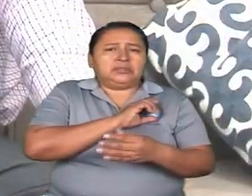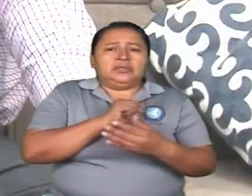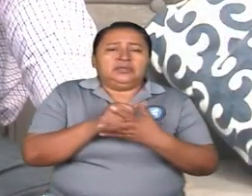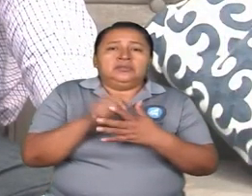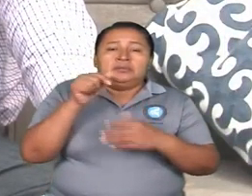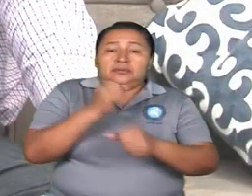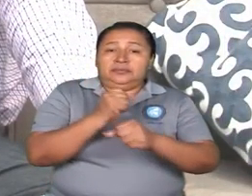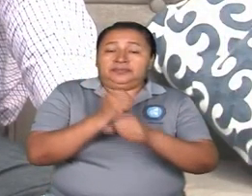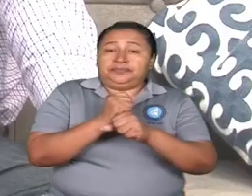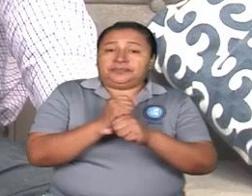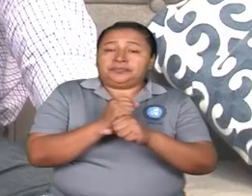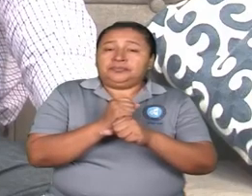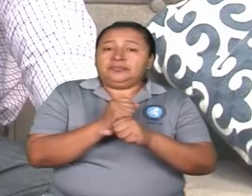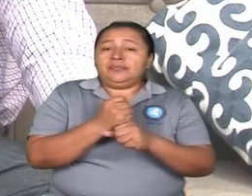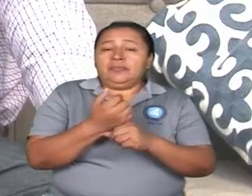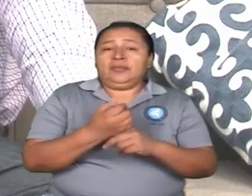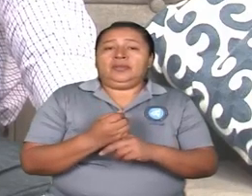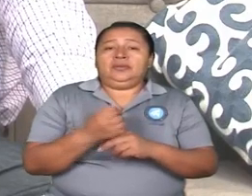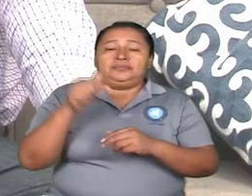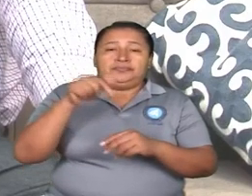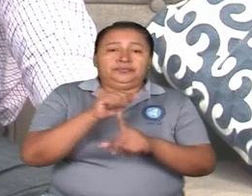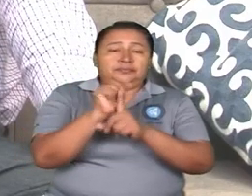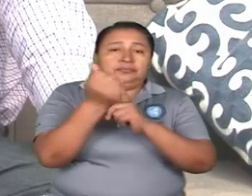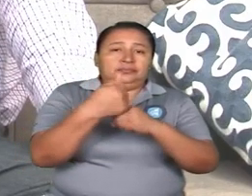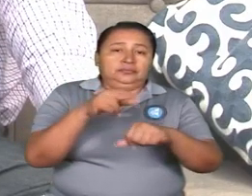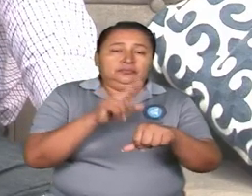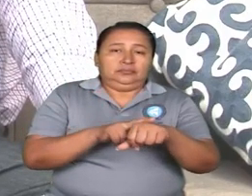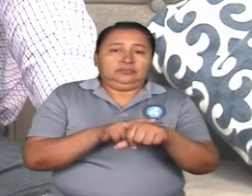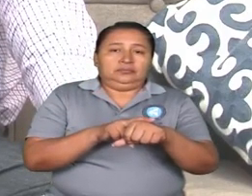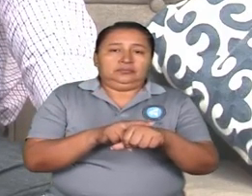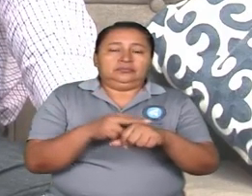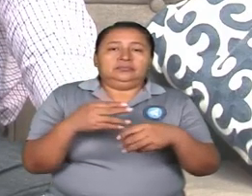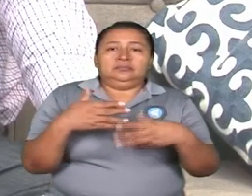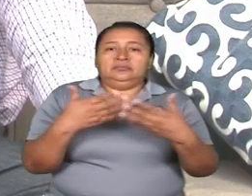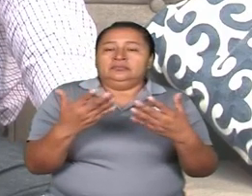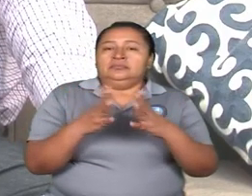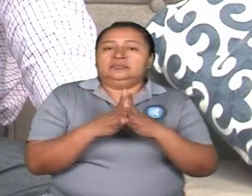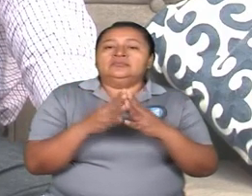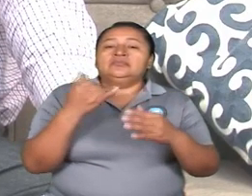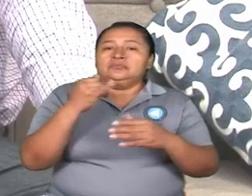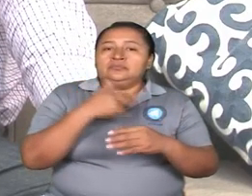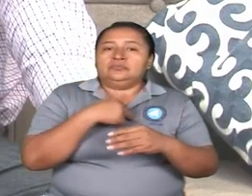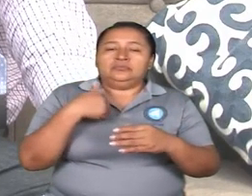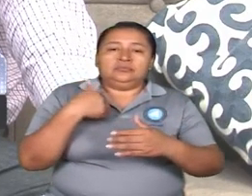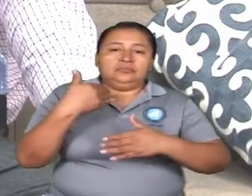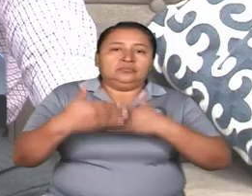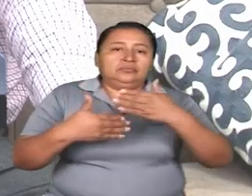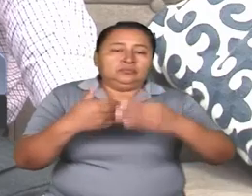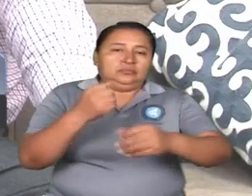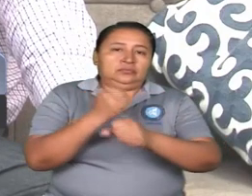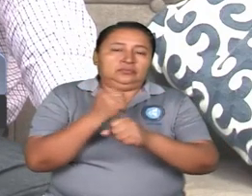del trabajo de la Asamblea Nacional es que ha sido un trabajo